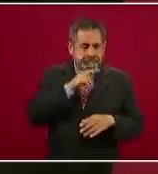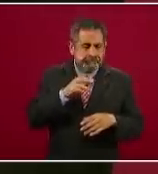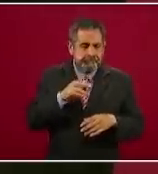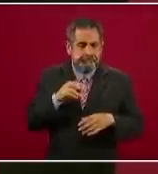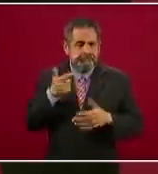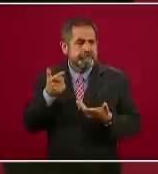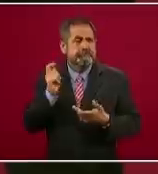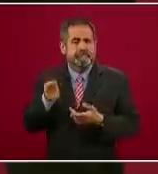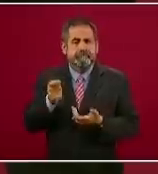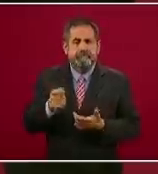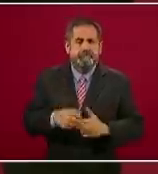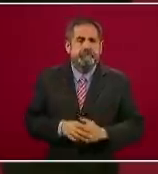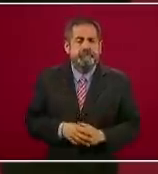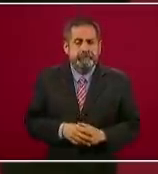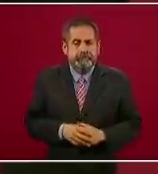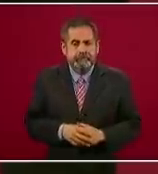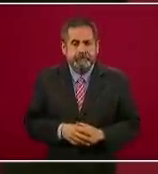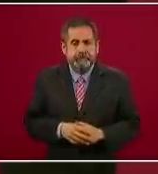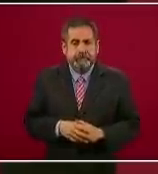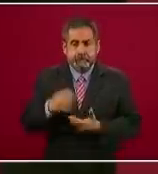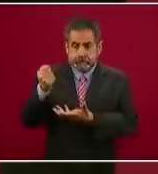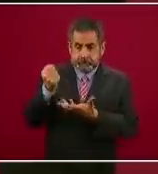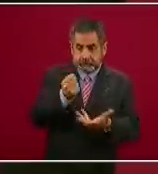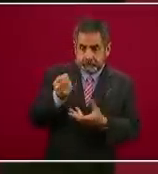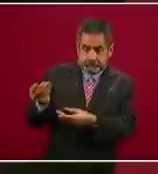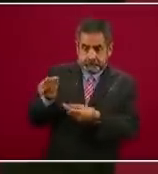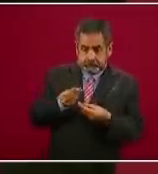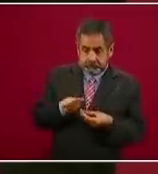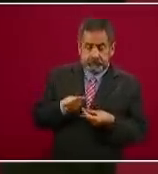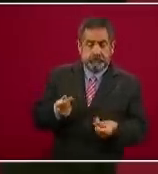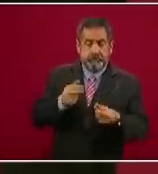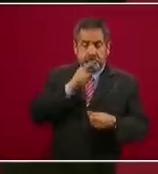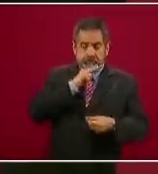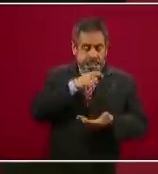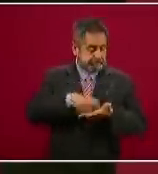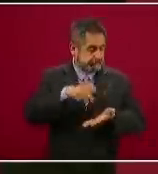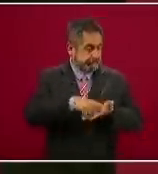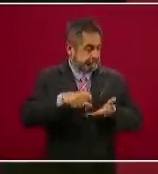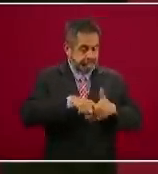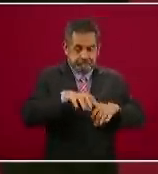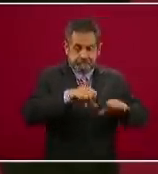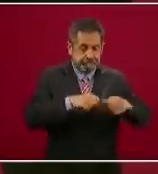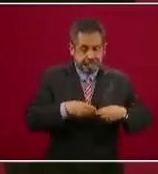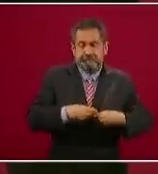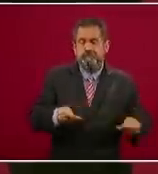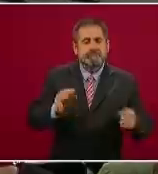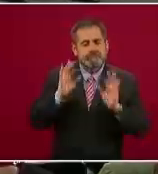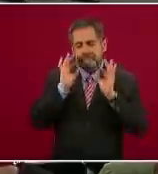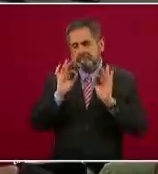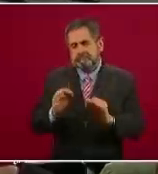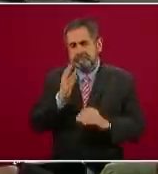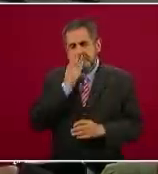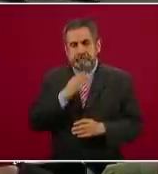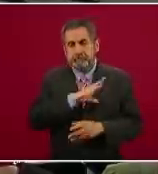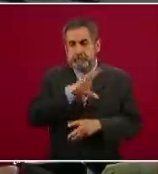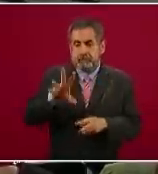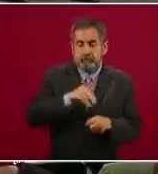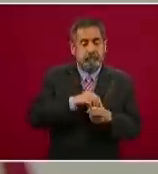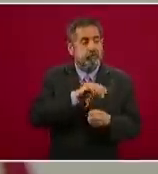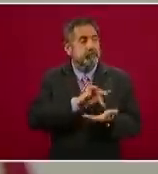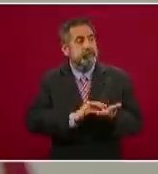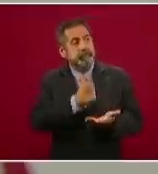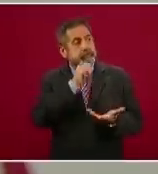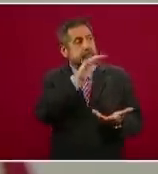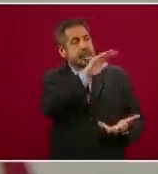de del presupuesto para la adquisición de insumos y también a la compra consolidada de insumos. Esta